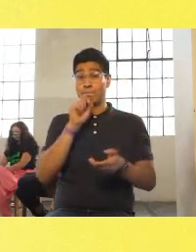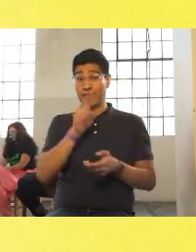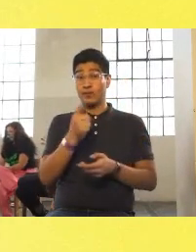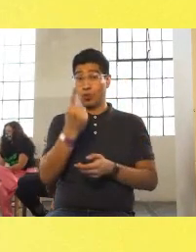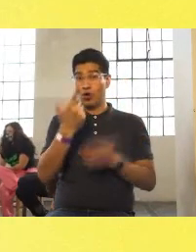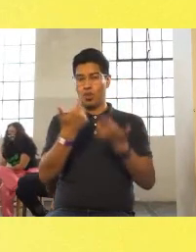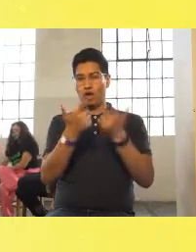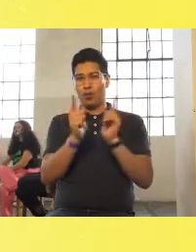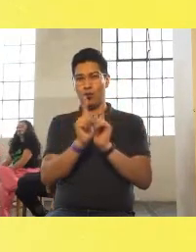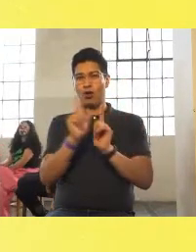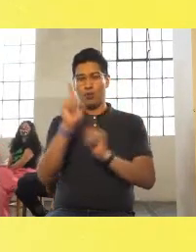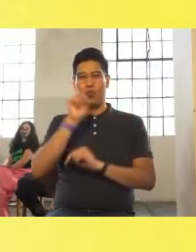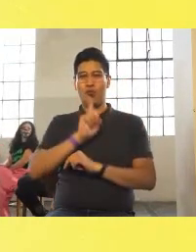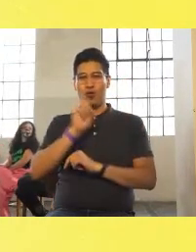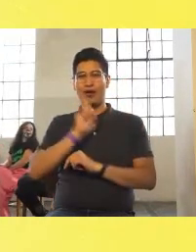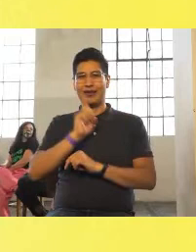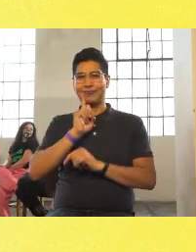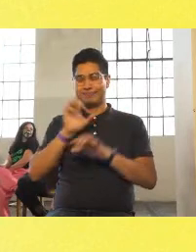mujeres